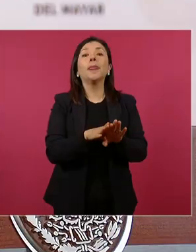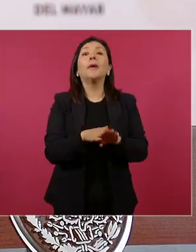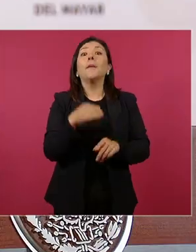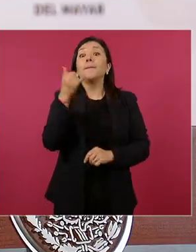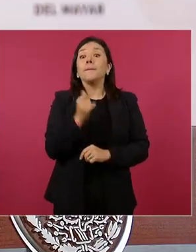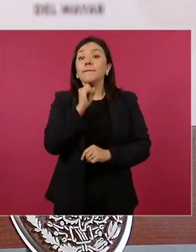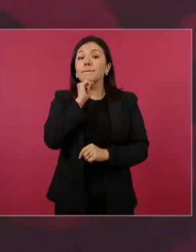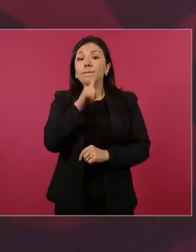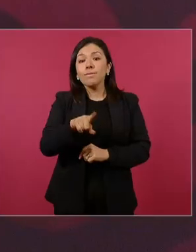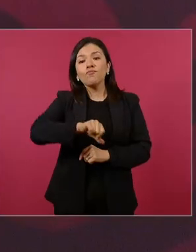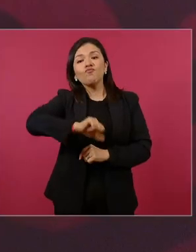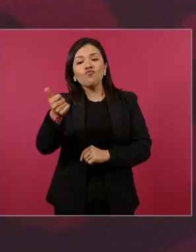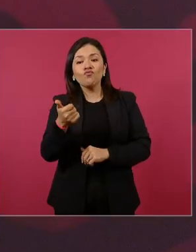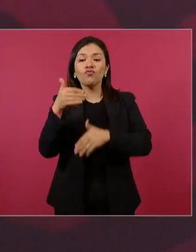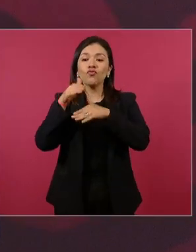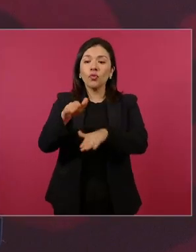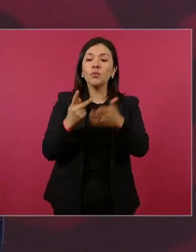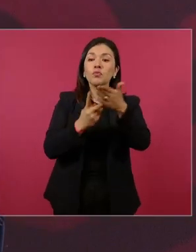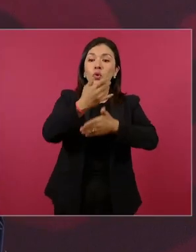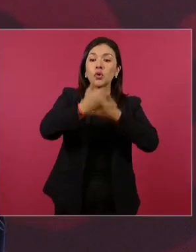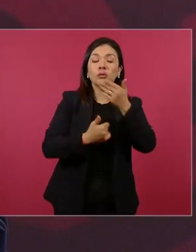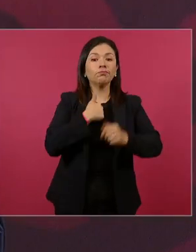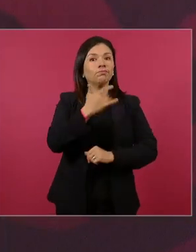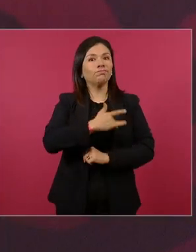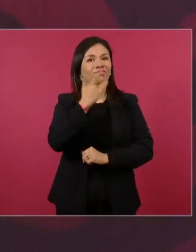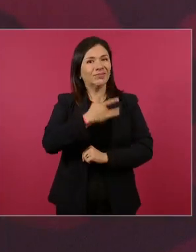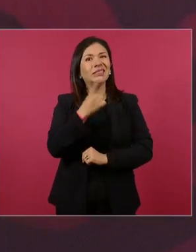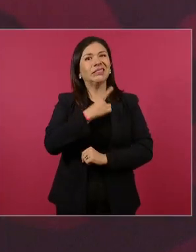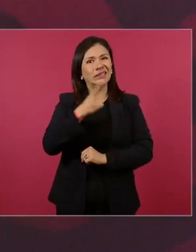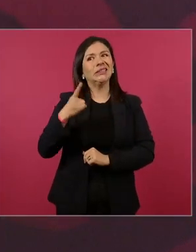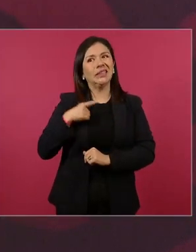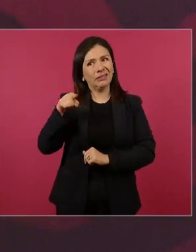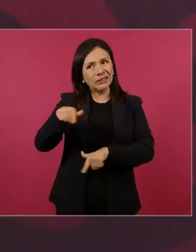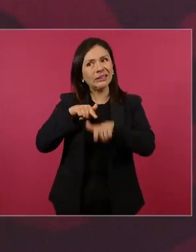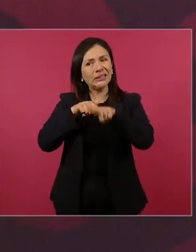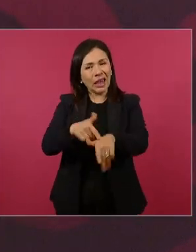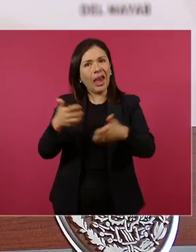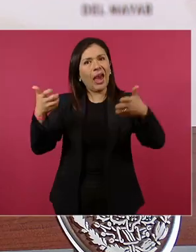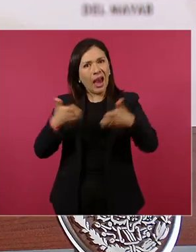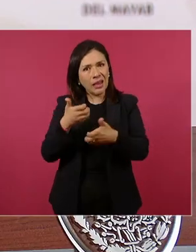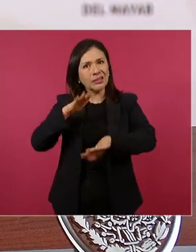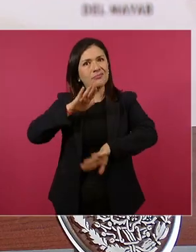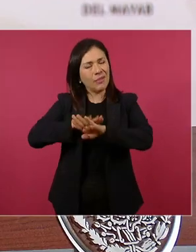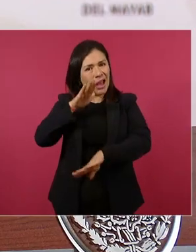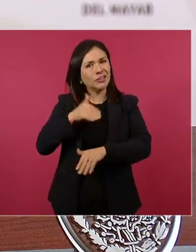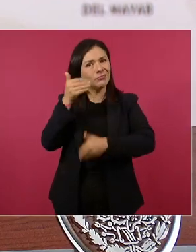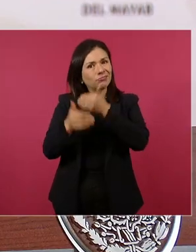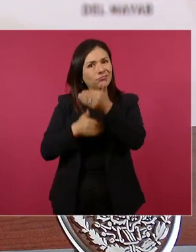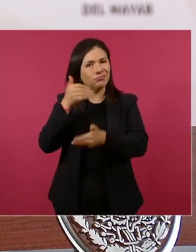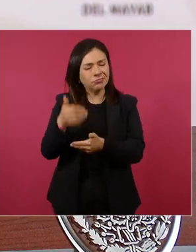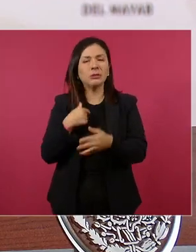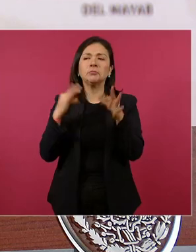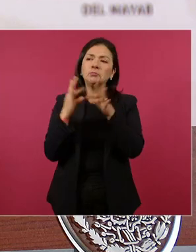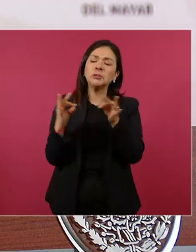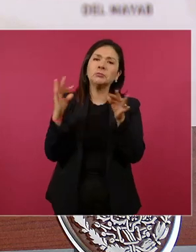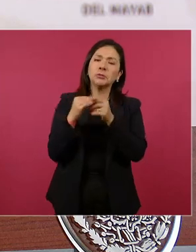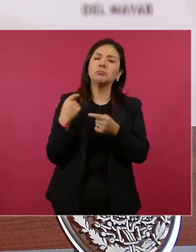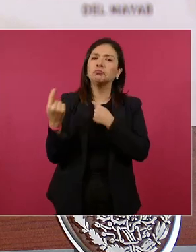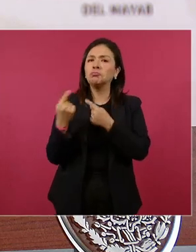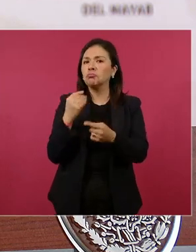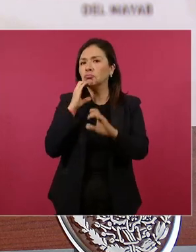de proyectos que consideramos deben continuarse y